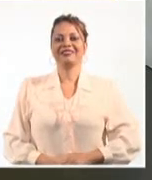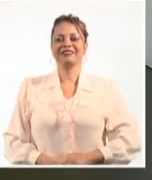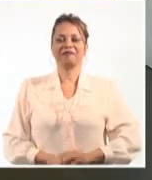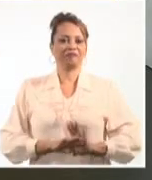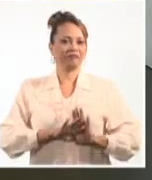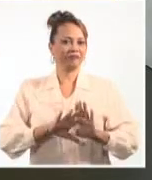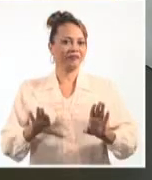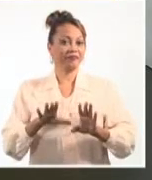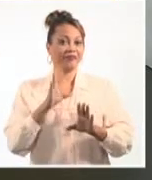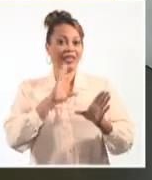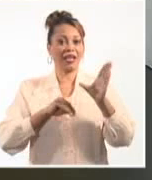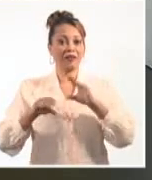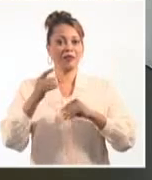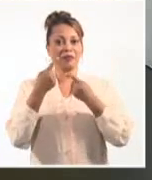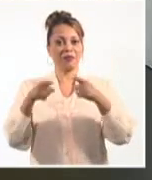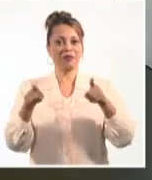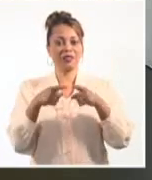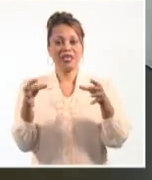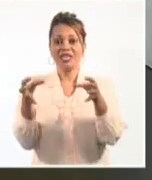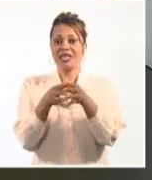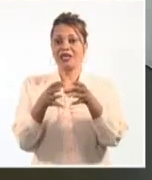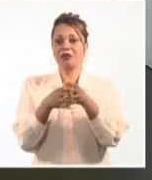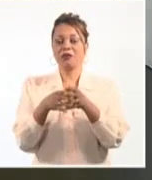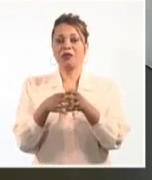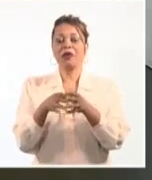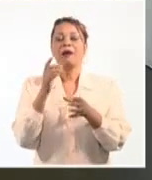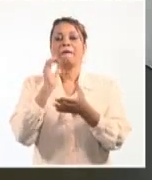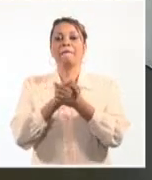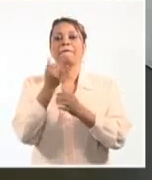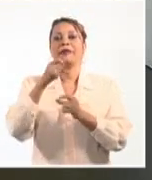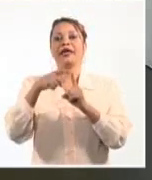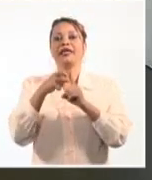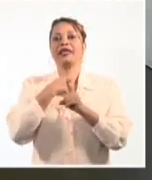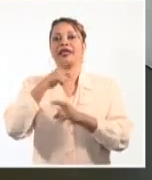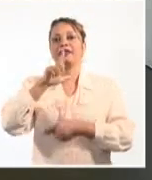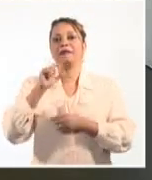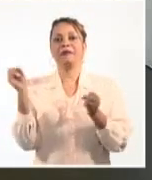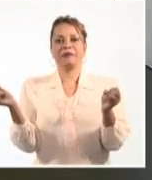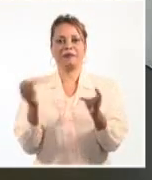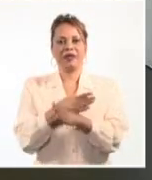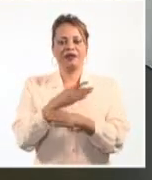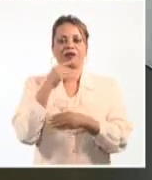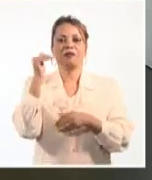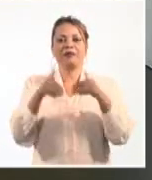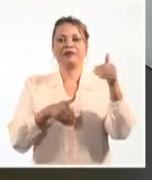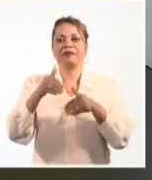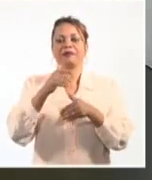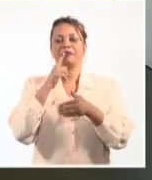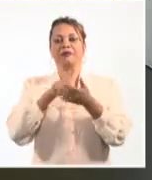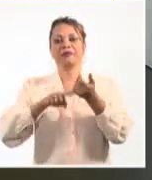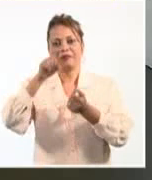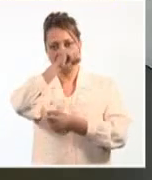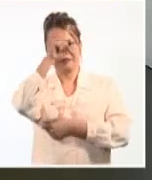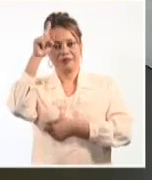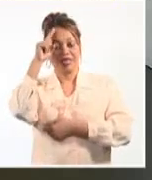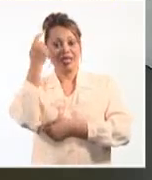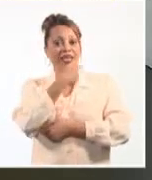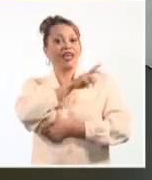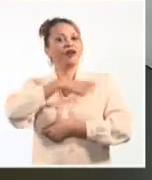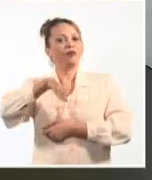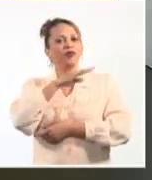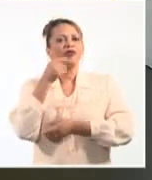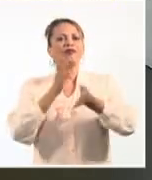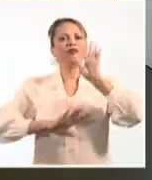La agrupación Michael Blanco y su Salsa Mayor se presentó en la Plaza Cultural de Santi Espíritus. El público disfrutó de una agrupación defensora